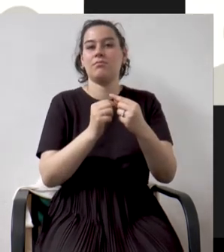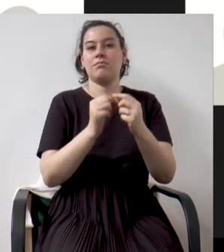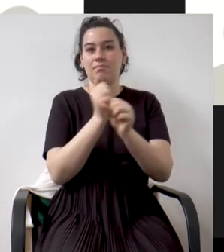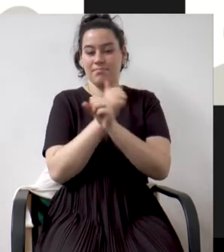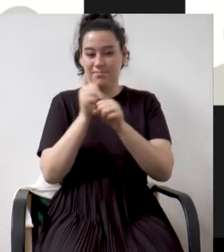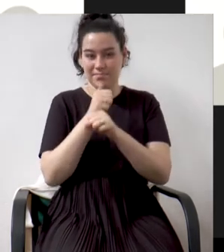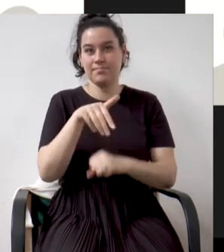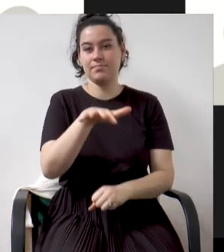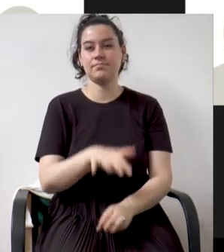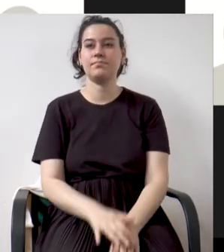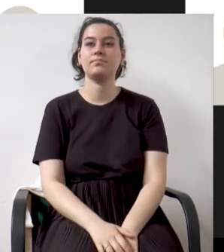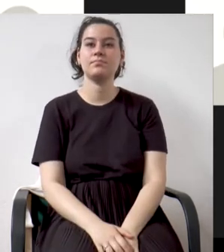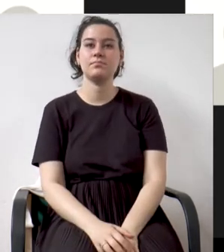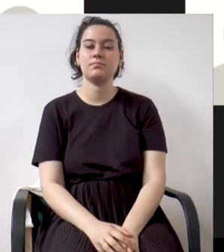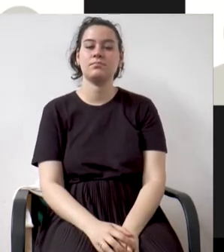aprobación.